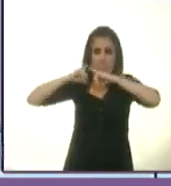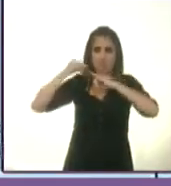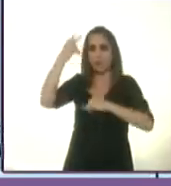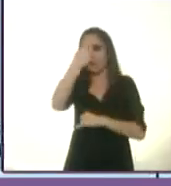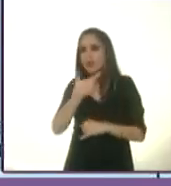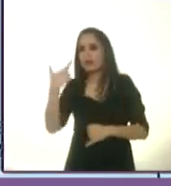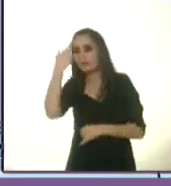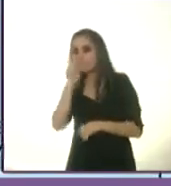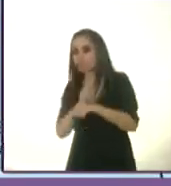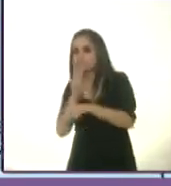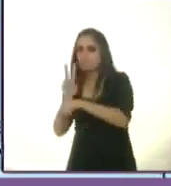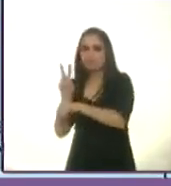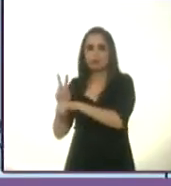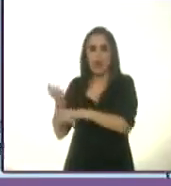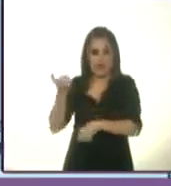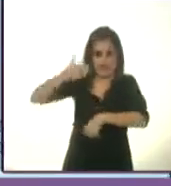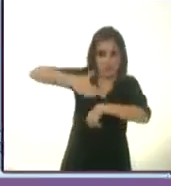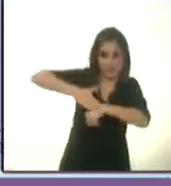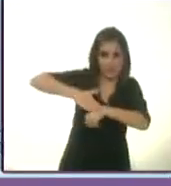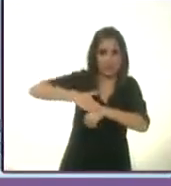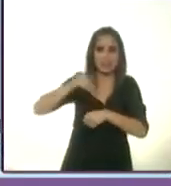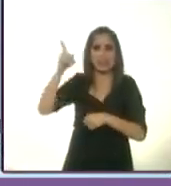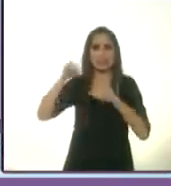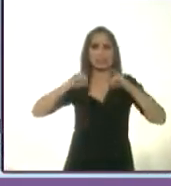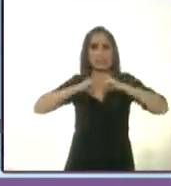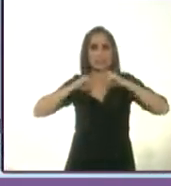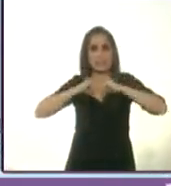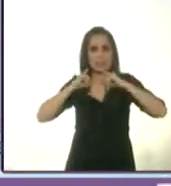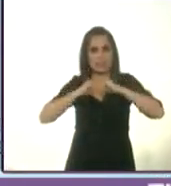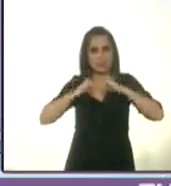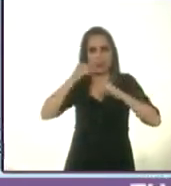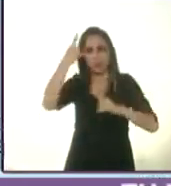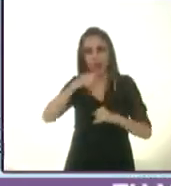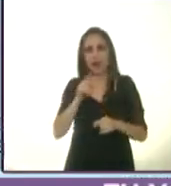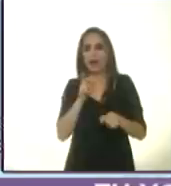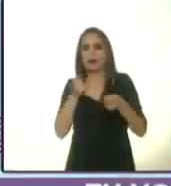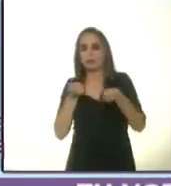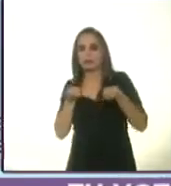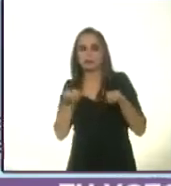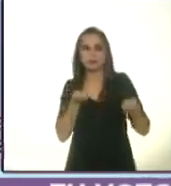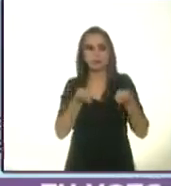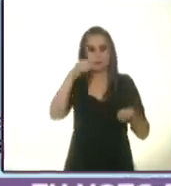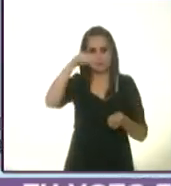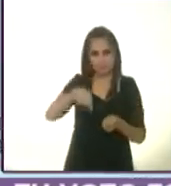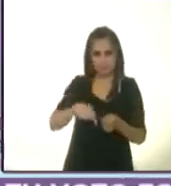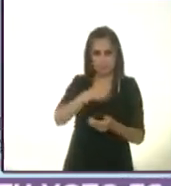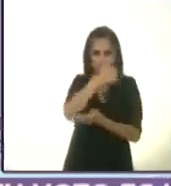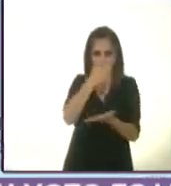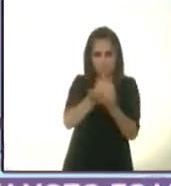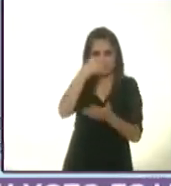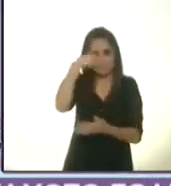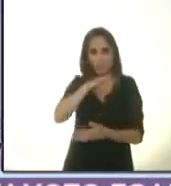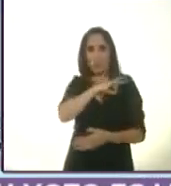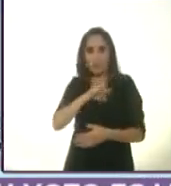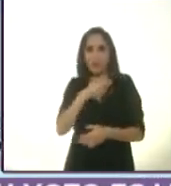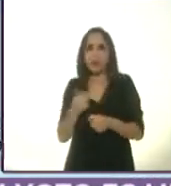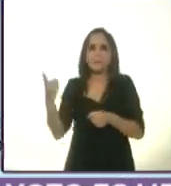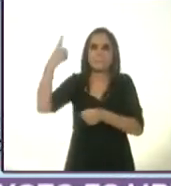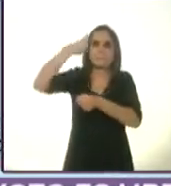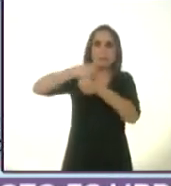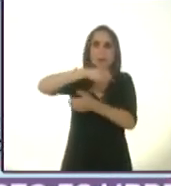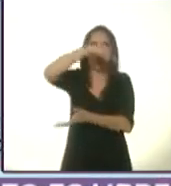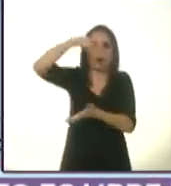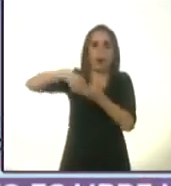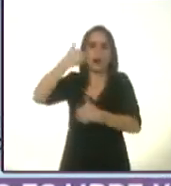administrativa en el instituto de desregulación de la ciudad para regresar al primer lugar en competitividad